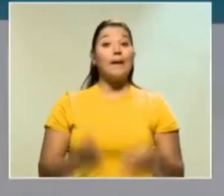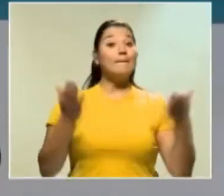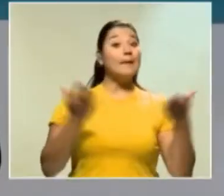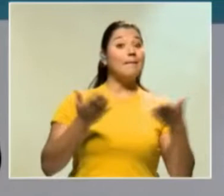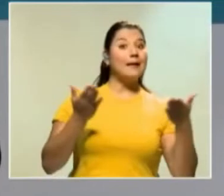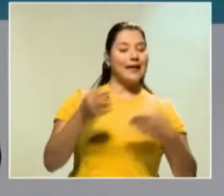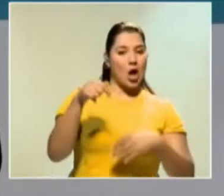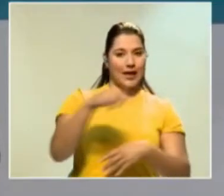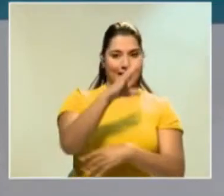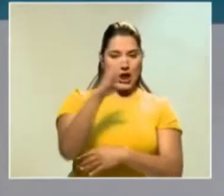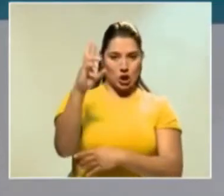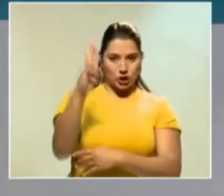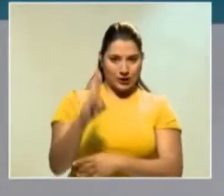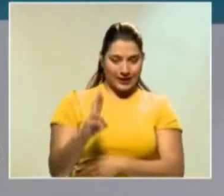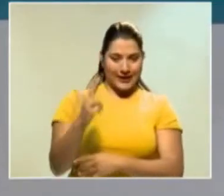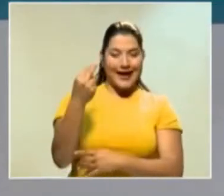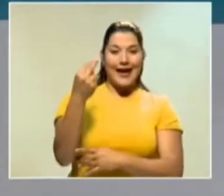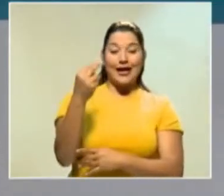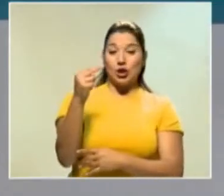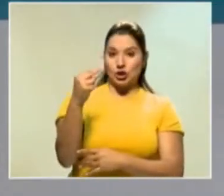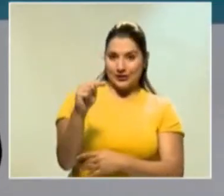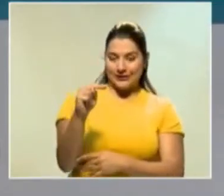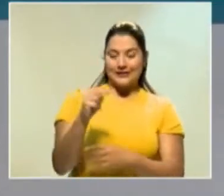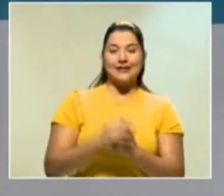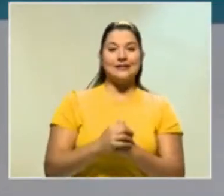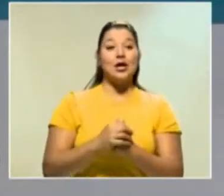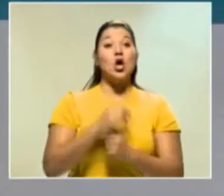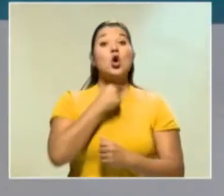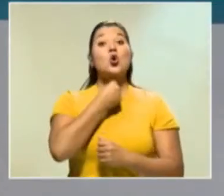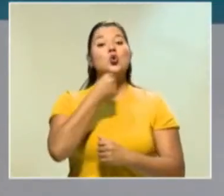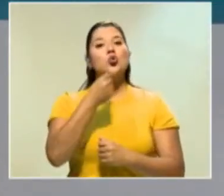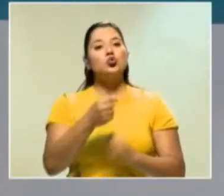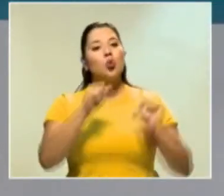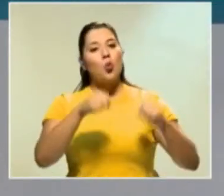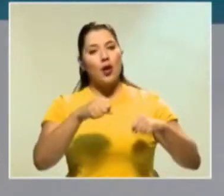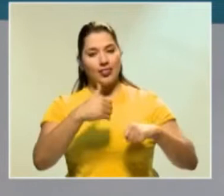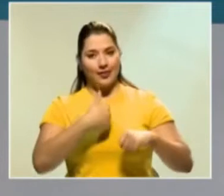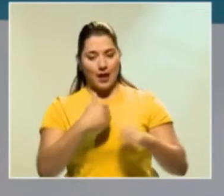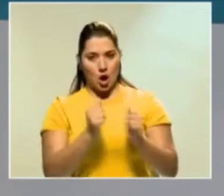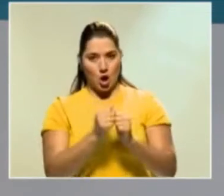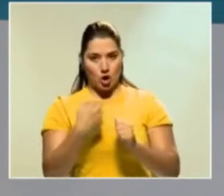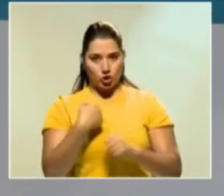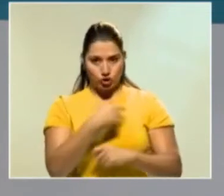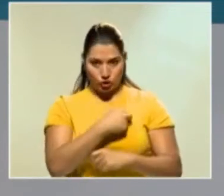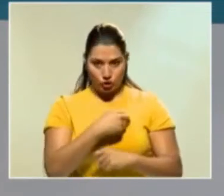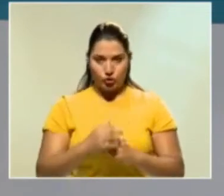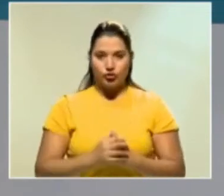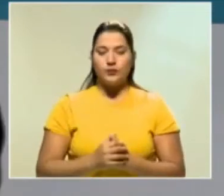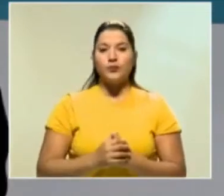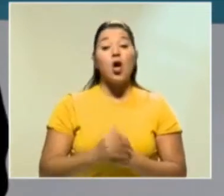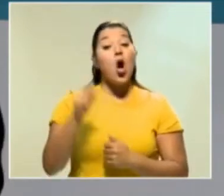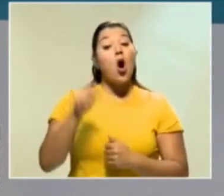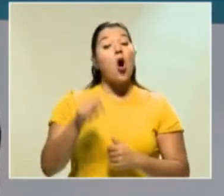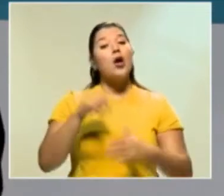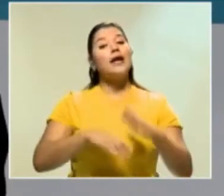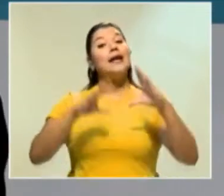Bienvenido al set de Costa Rica Noticias, don Enrique, es un gusto tenerlo con nosotros. Don Enrique, hoy en